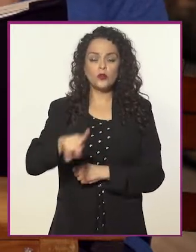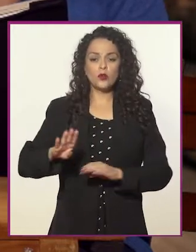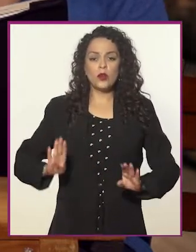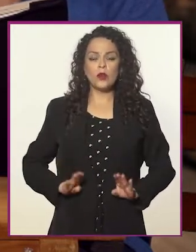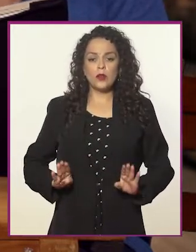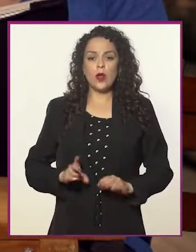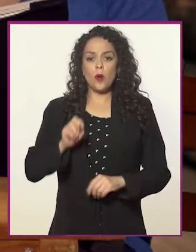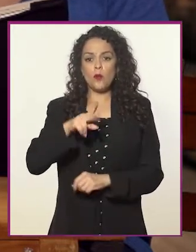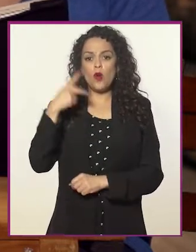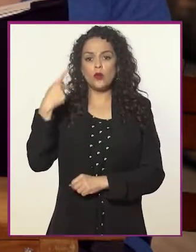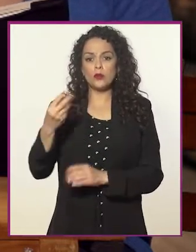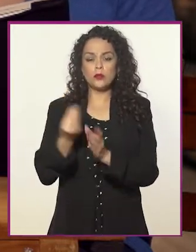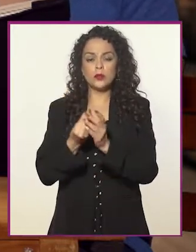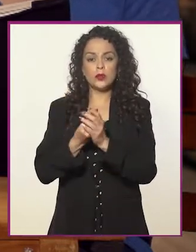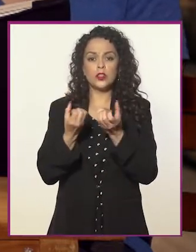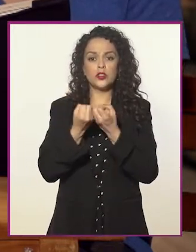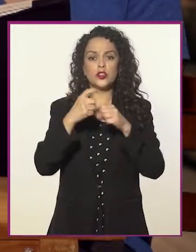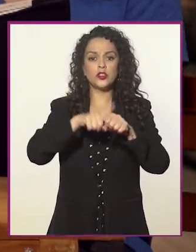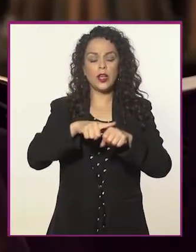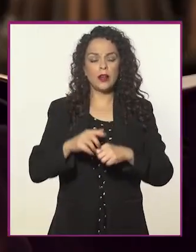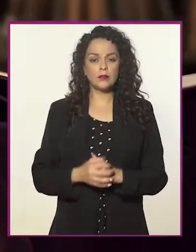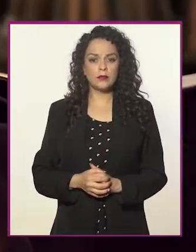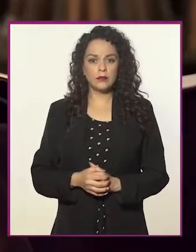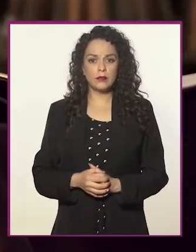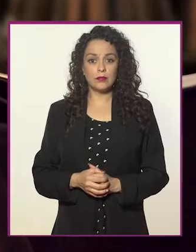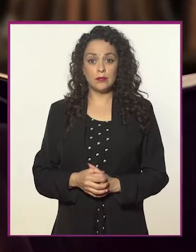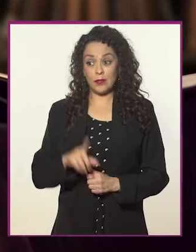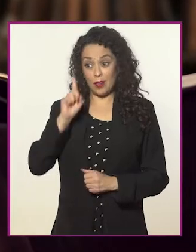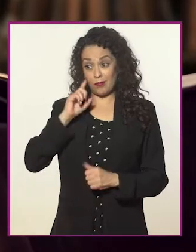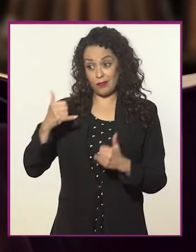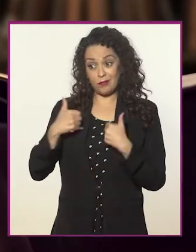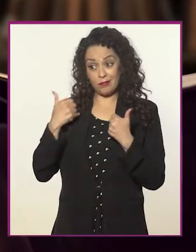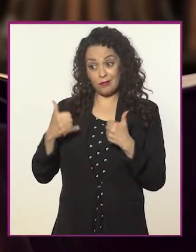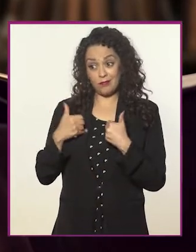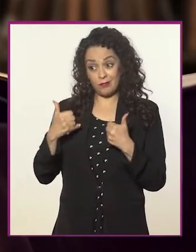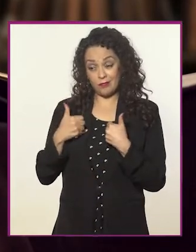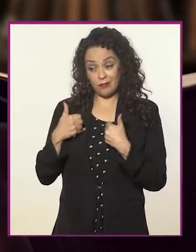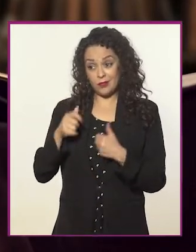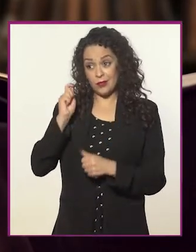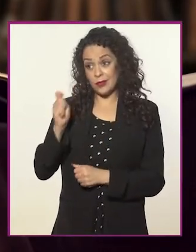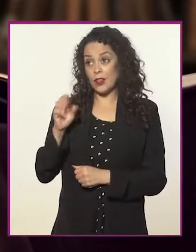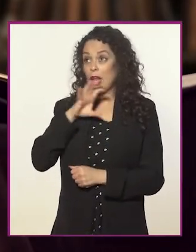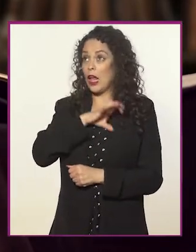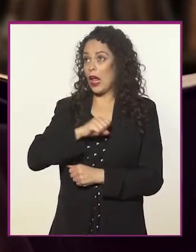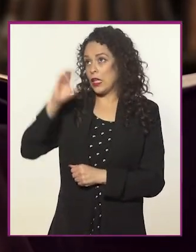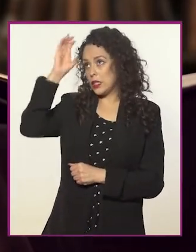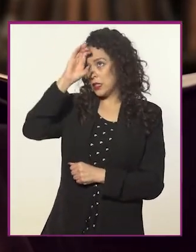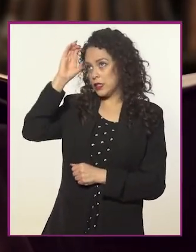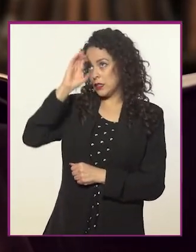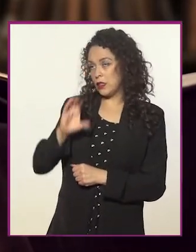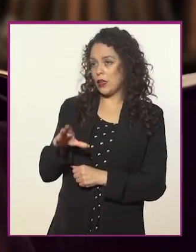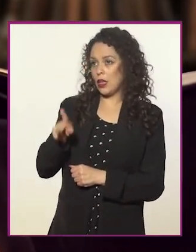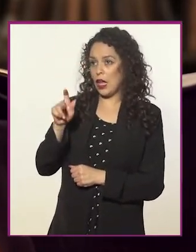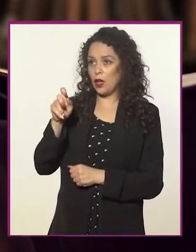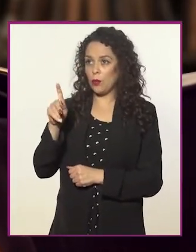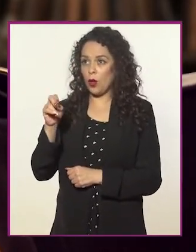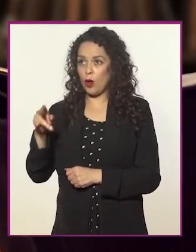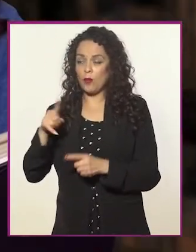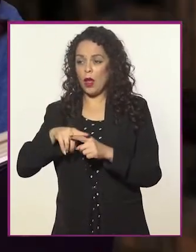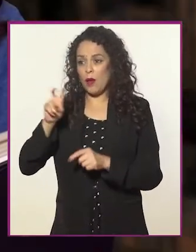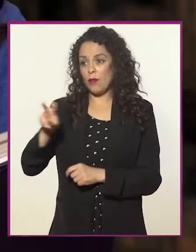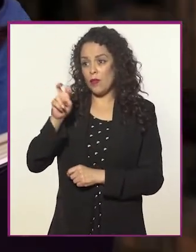características comunes por su categoría social. Chicas adolescentes con el gusto por la ciencia, el K-pop y la pizza de